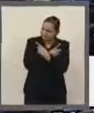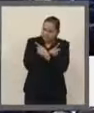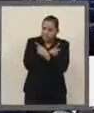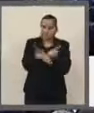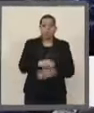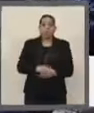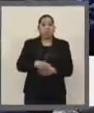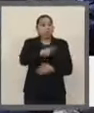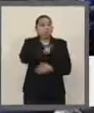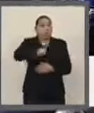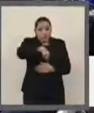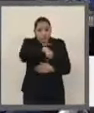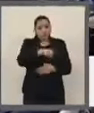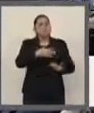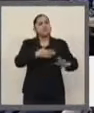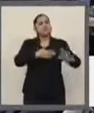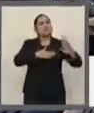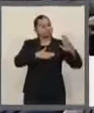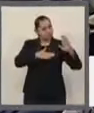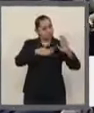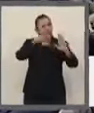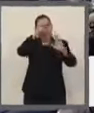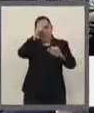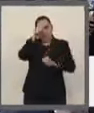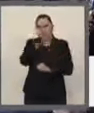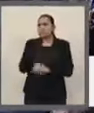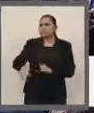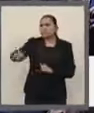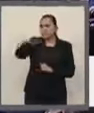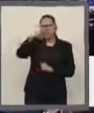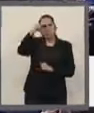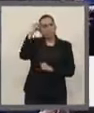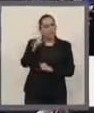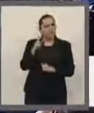y lo vamos a cumplir hasta el último esfuerzo.